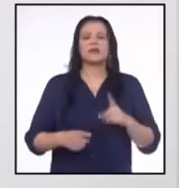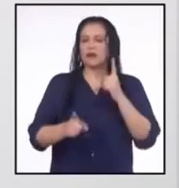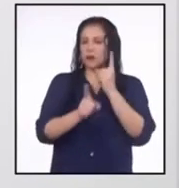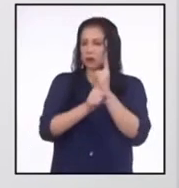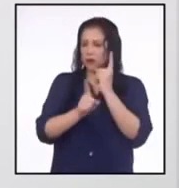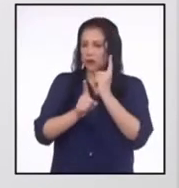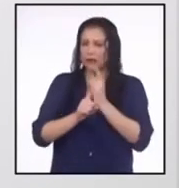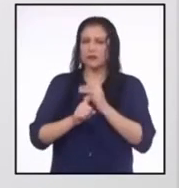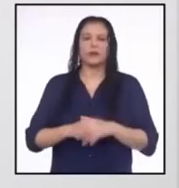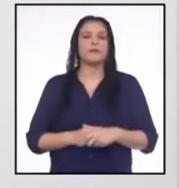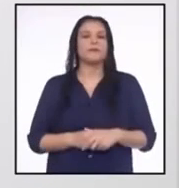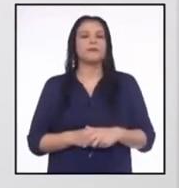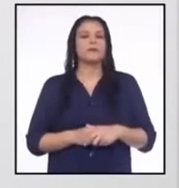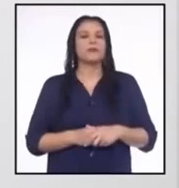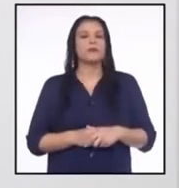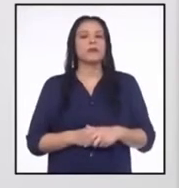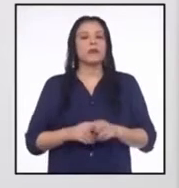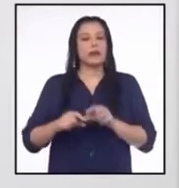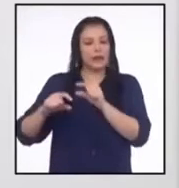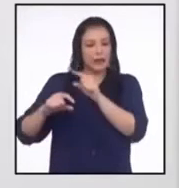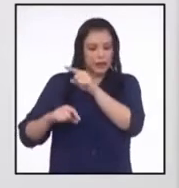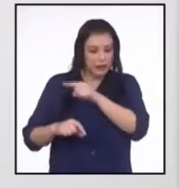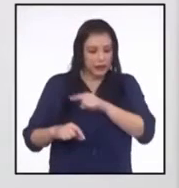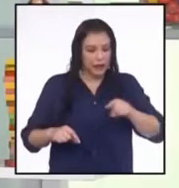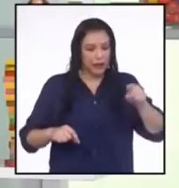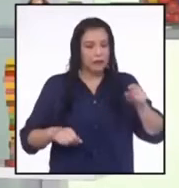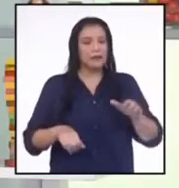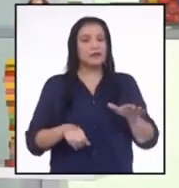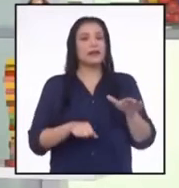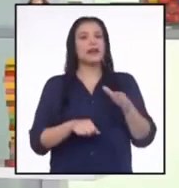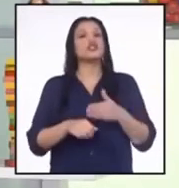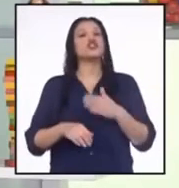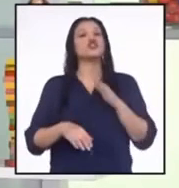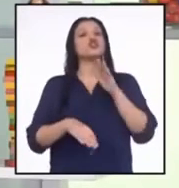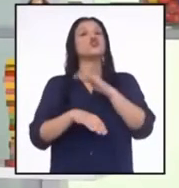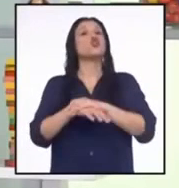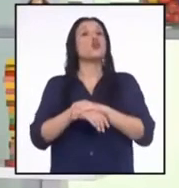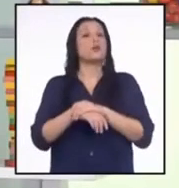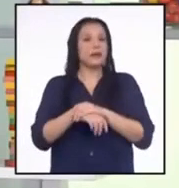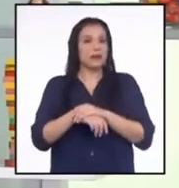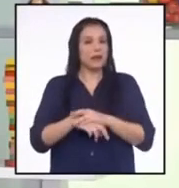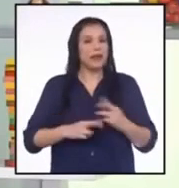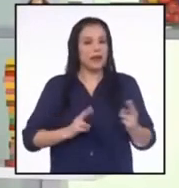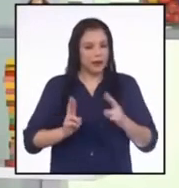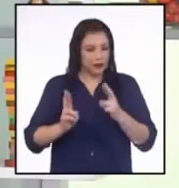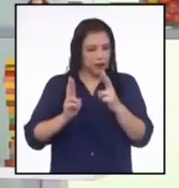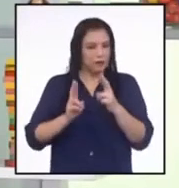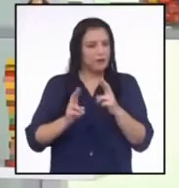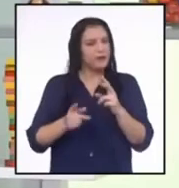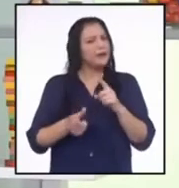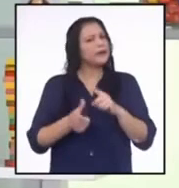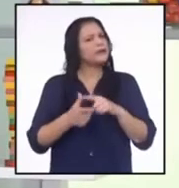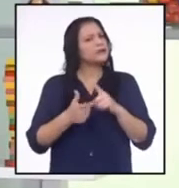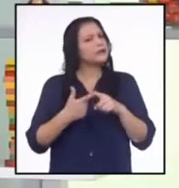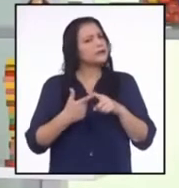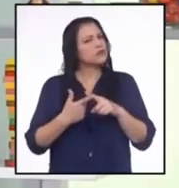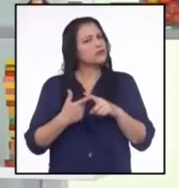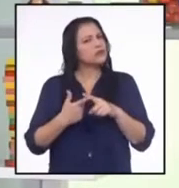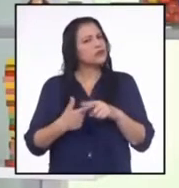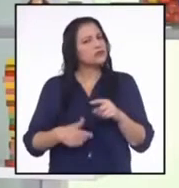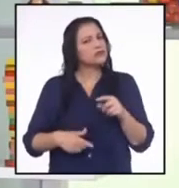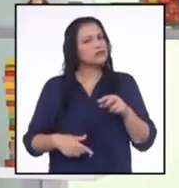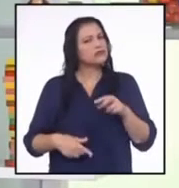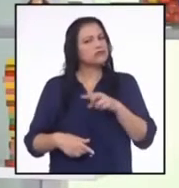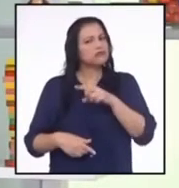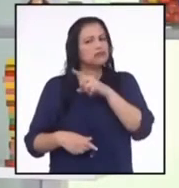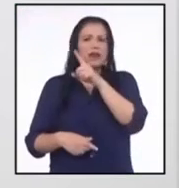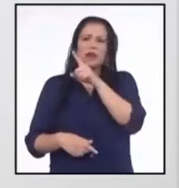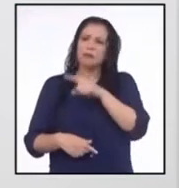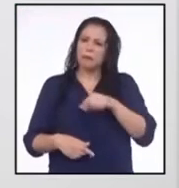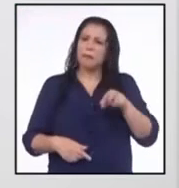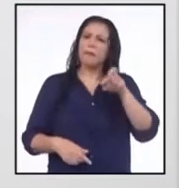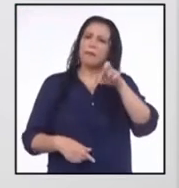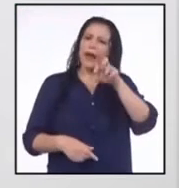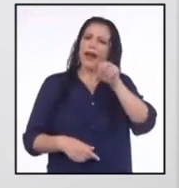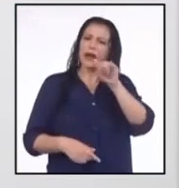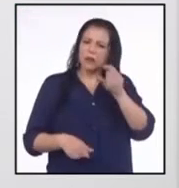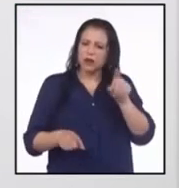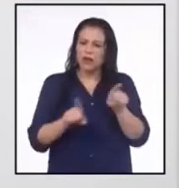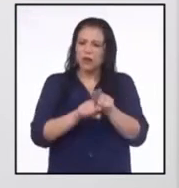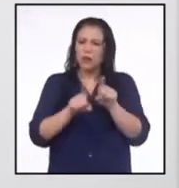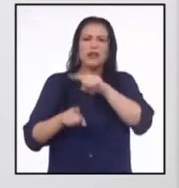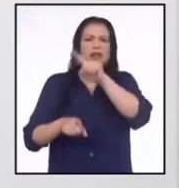Correcto, Junior. El cable se encuentra sobre el río. Entonces, ¿la parábola también presenta ecuaciones como la circunferencia?